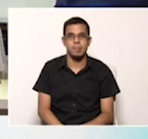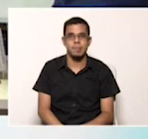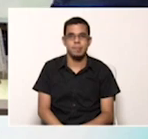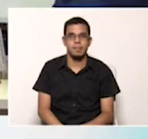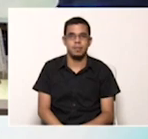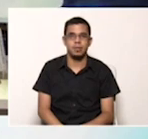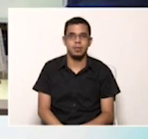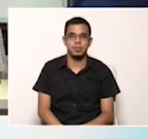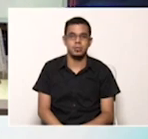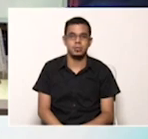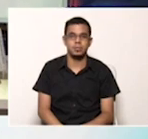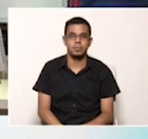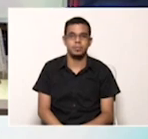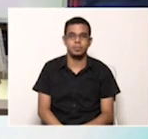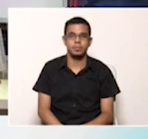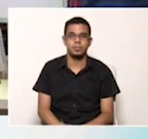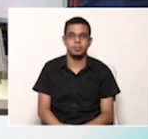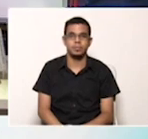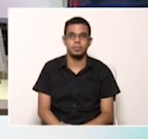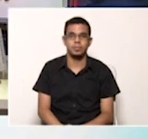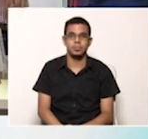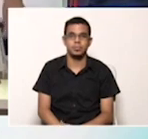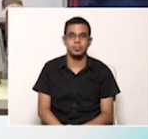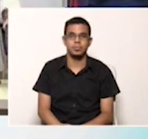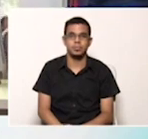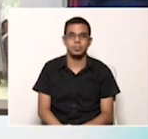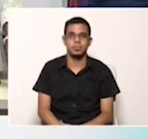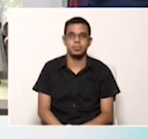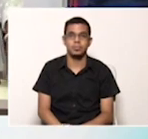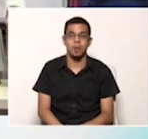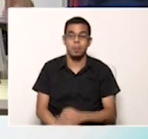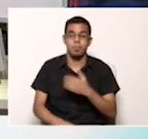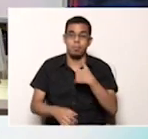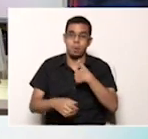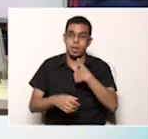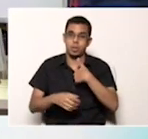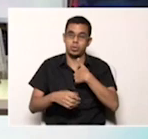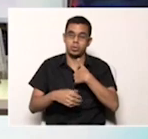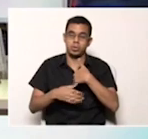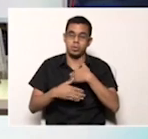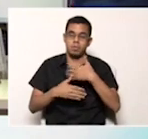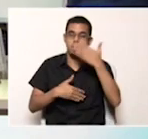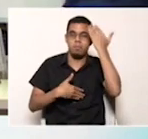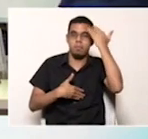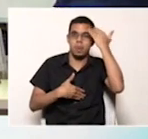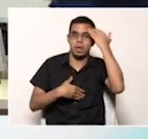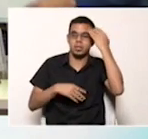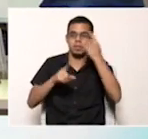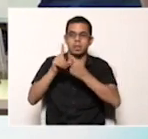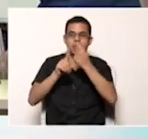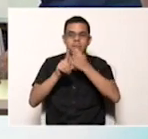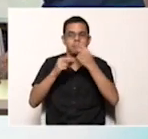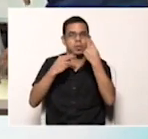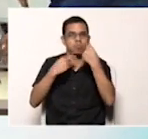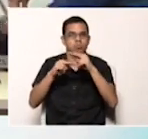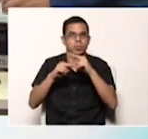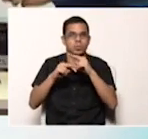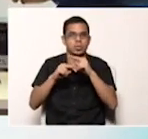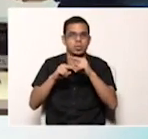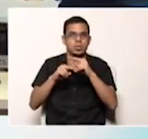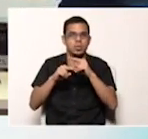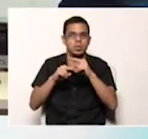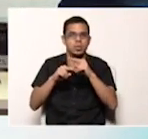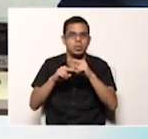termodinámica, con el termómetro y medir específicamente todos los días ese registro, lo